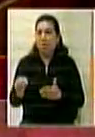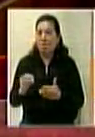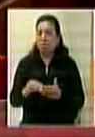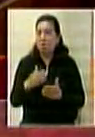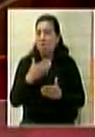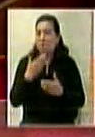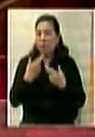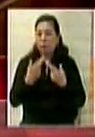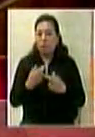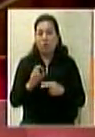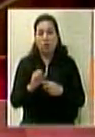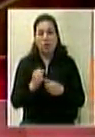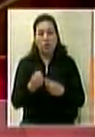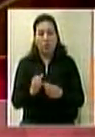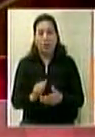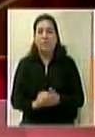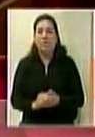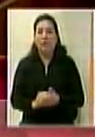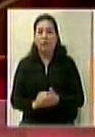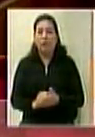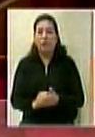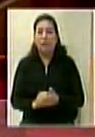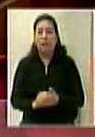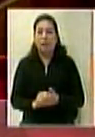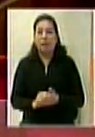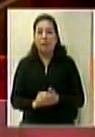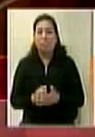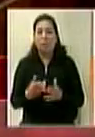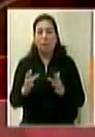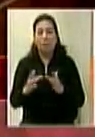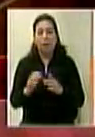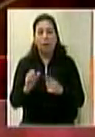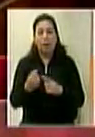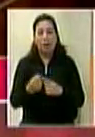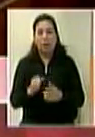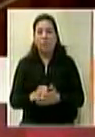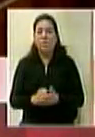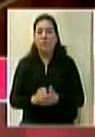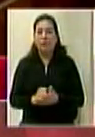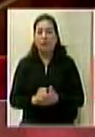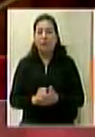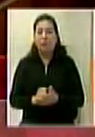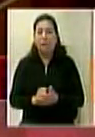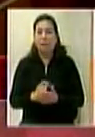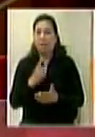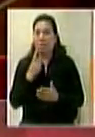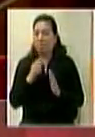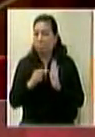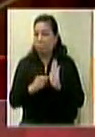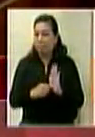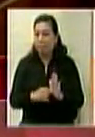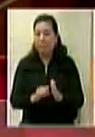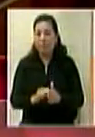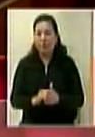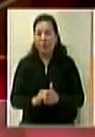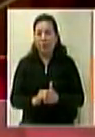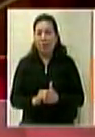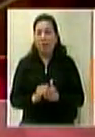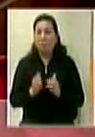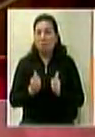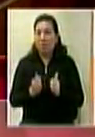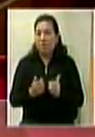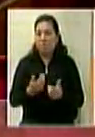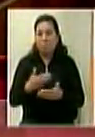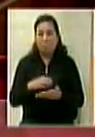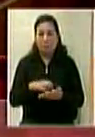los mejores resultados sociales, porque el impacto social se vea reflejado en un bienestar